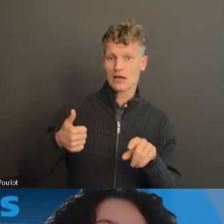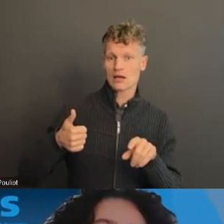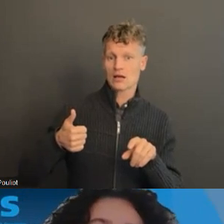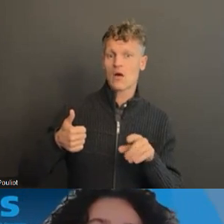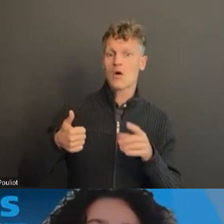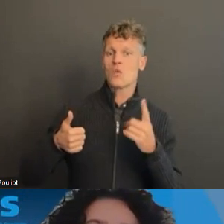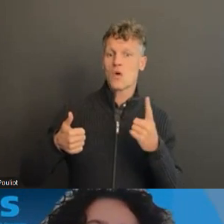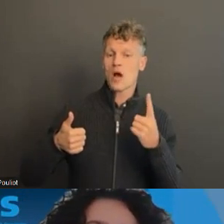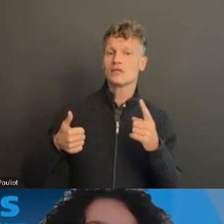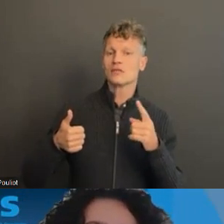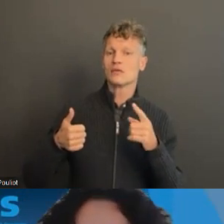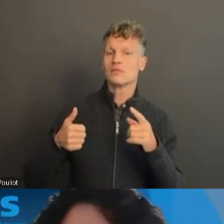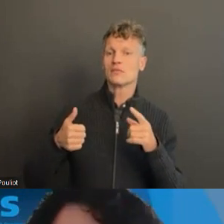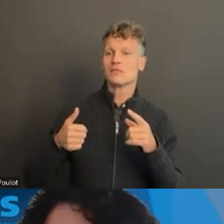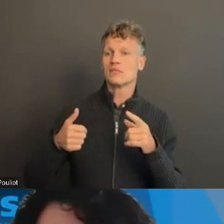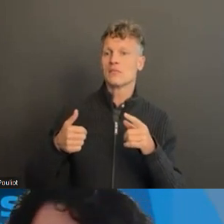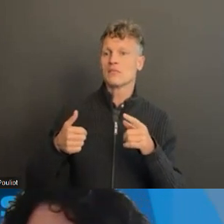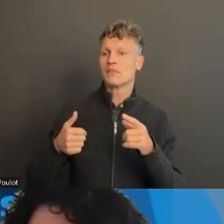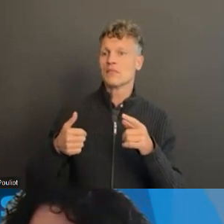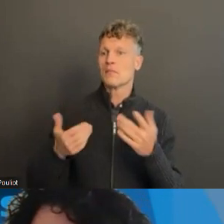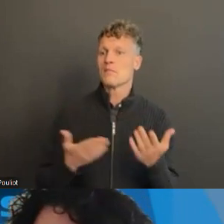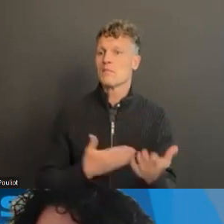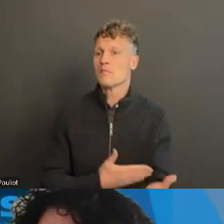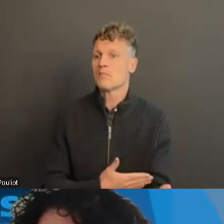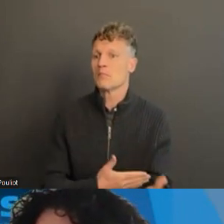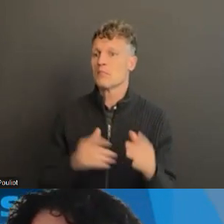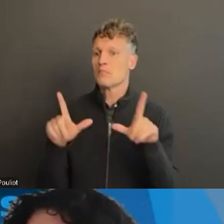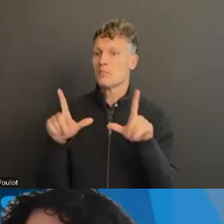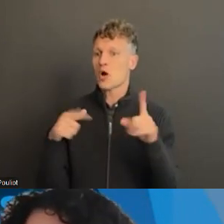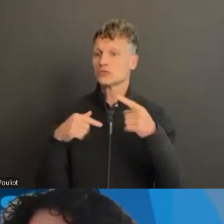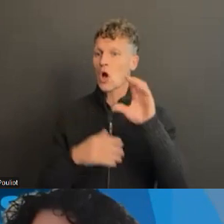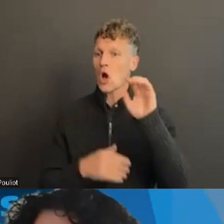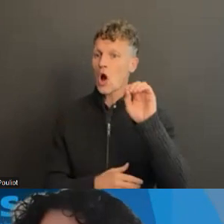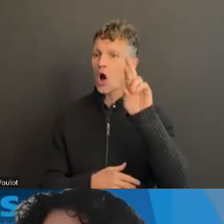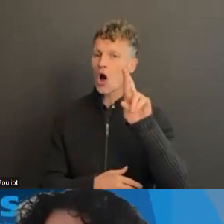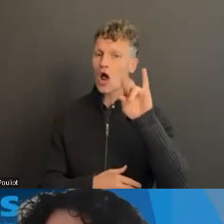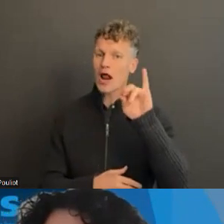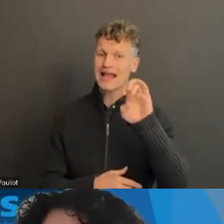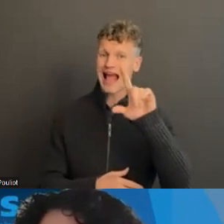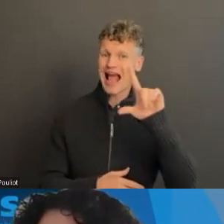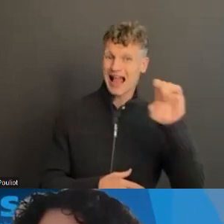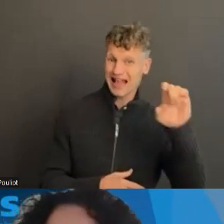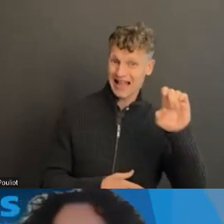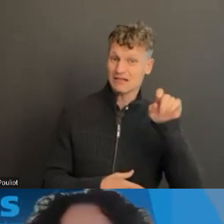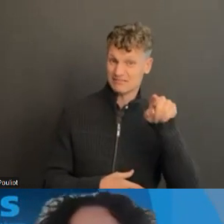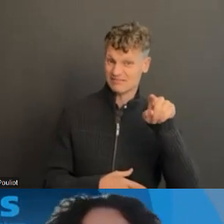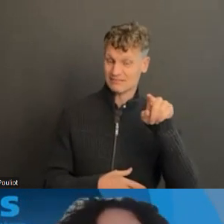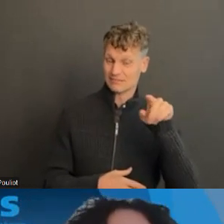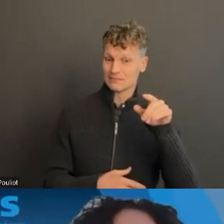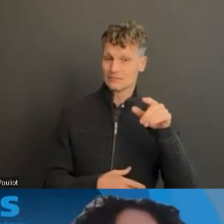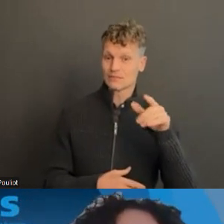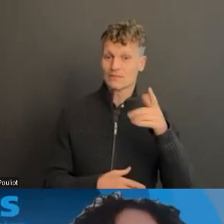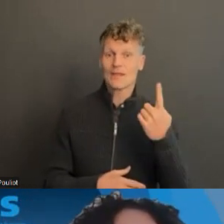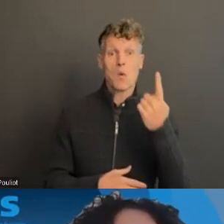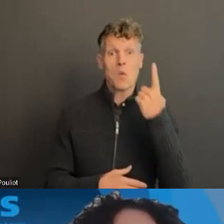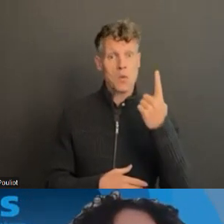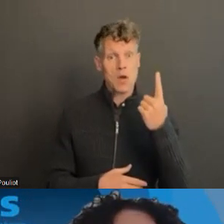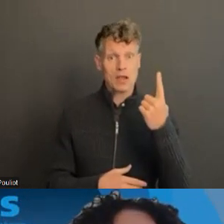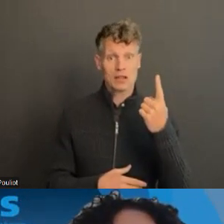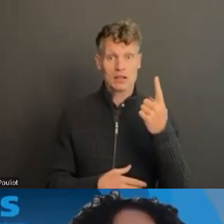Tenemos una pregunta que dice, buenos días, ¿cómo podemos tener acceso a la herramienta